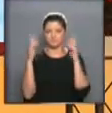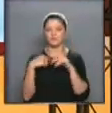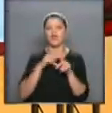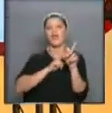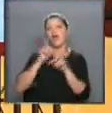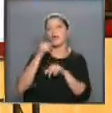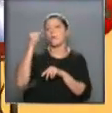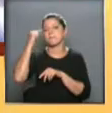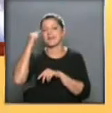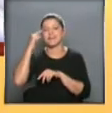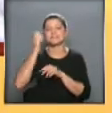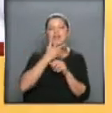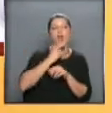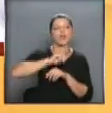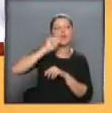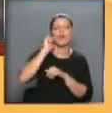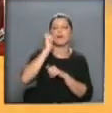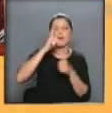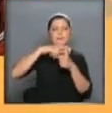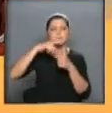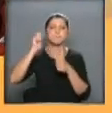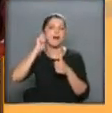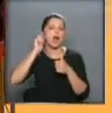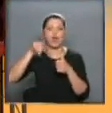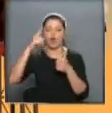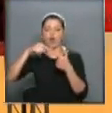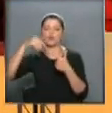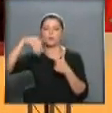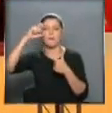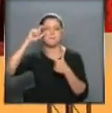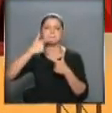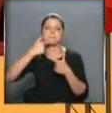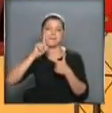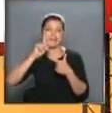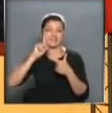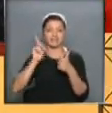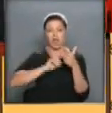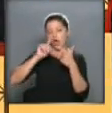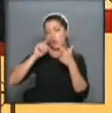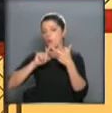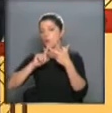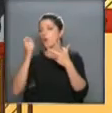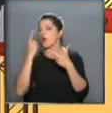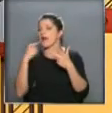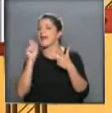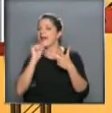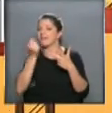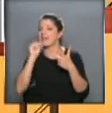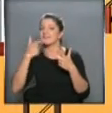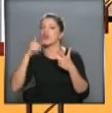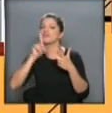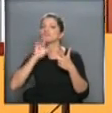Para algunos Dios es Maradona, para otros Messi. Hay quienes lo ven en Jagger y Richard, y para algunas señoritas, hasta Axel es un